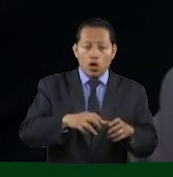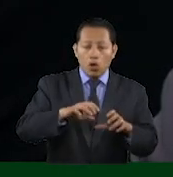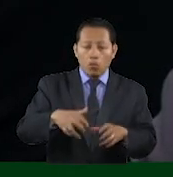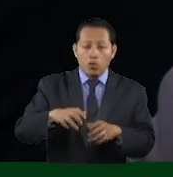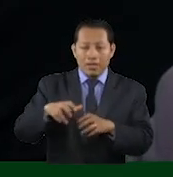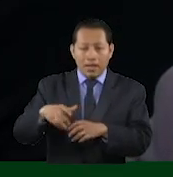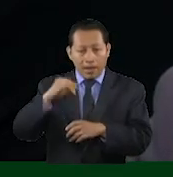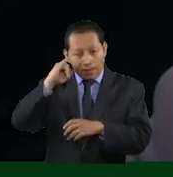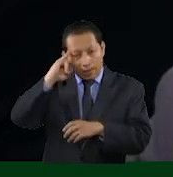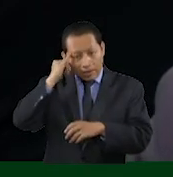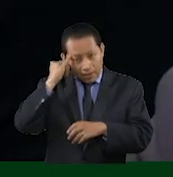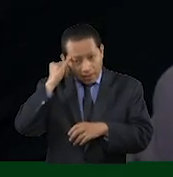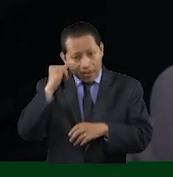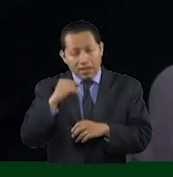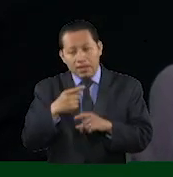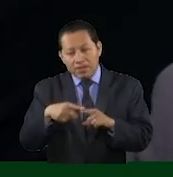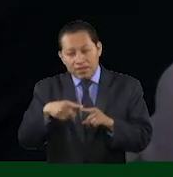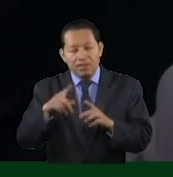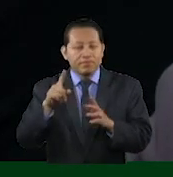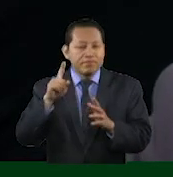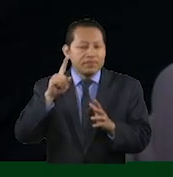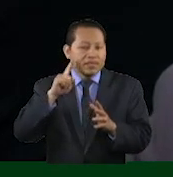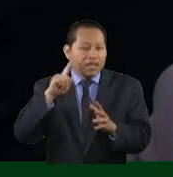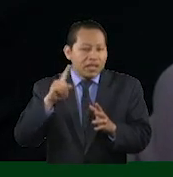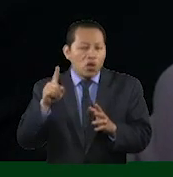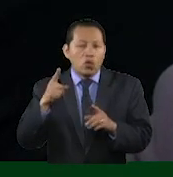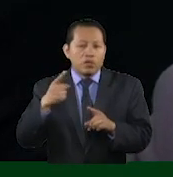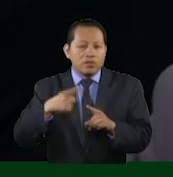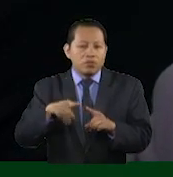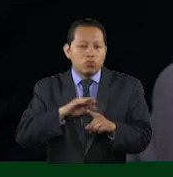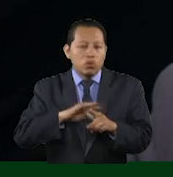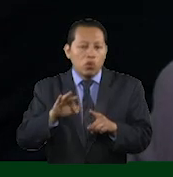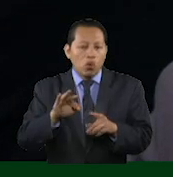su tiempo cascanes, zacatecos, que estuvieron en la